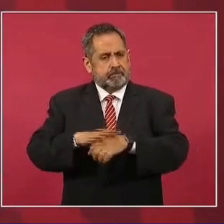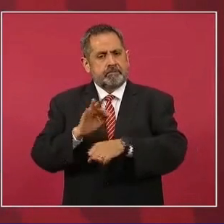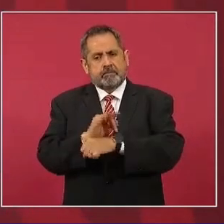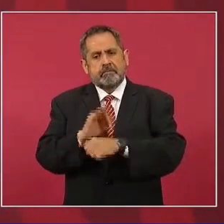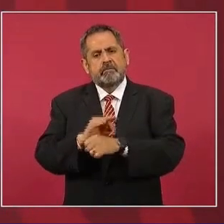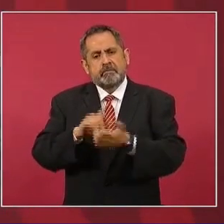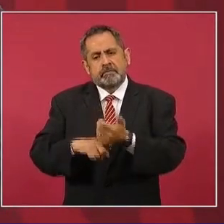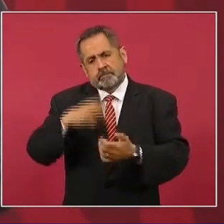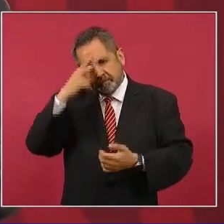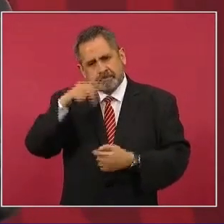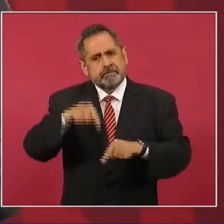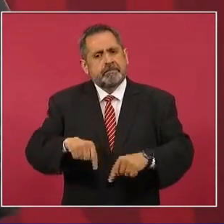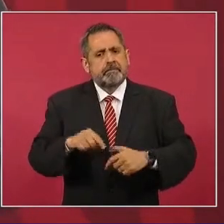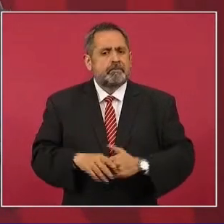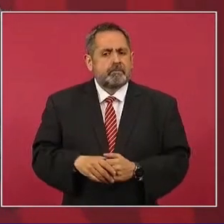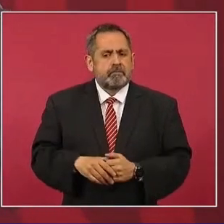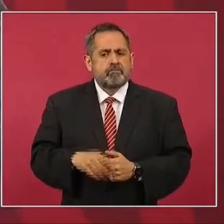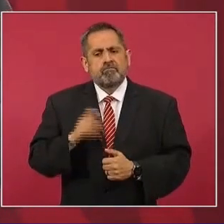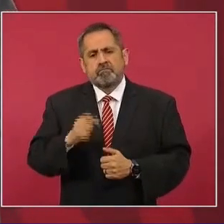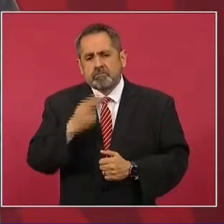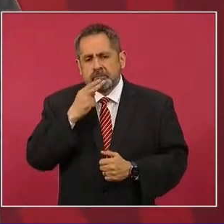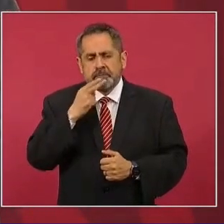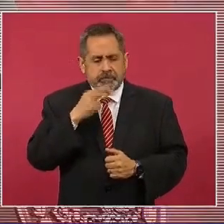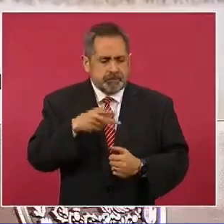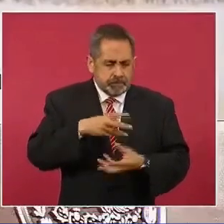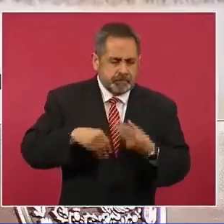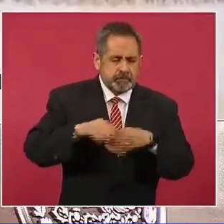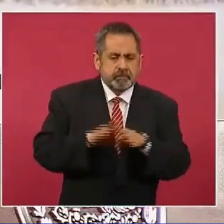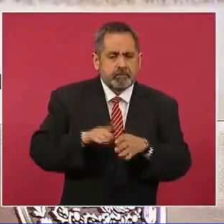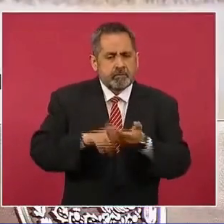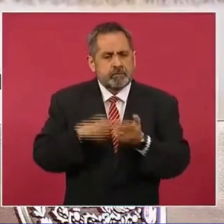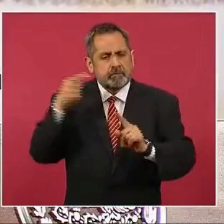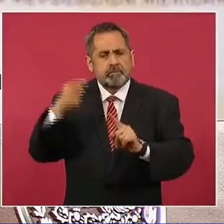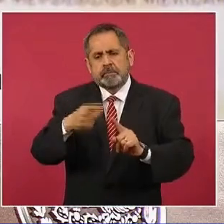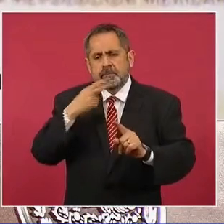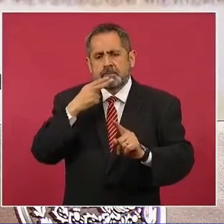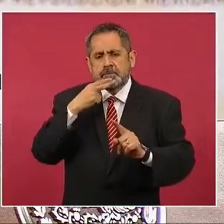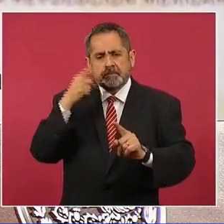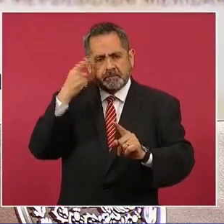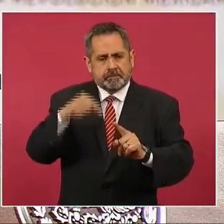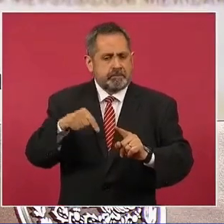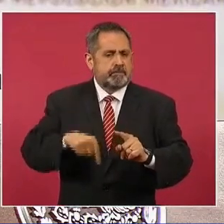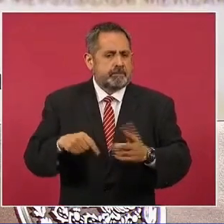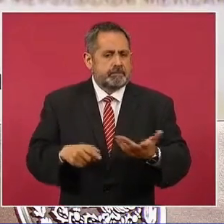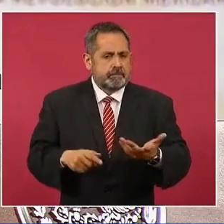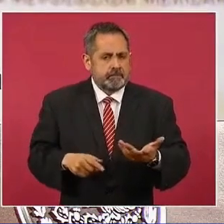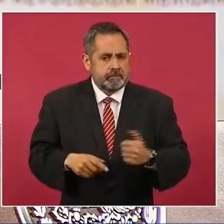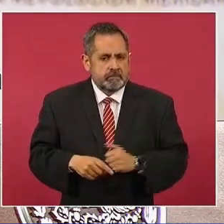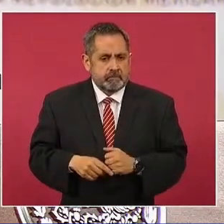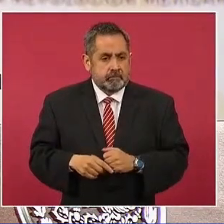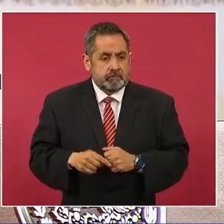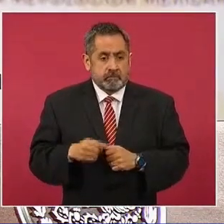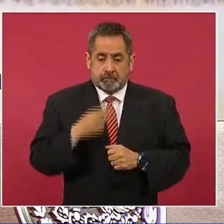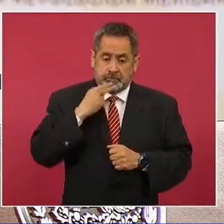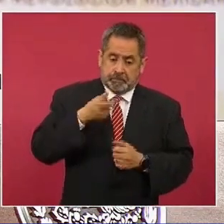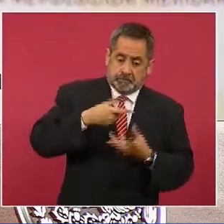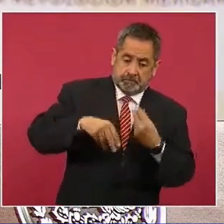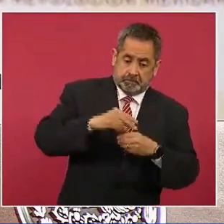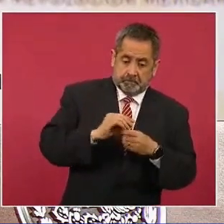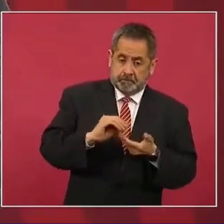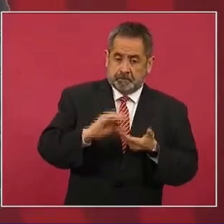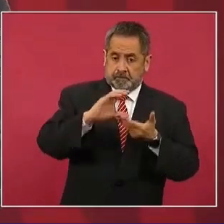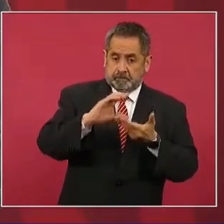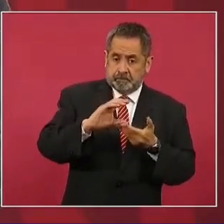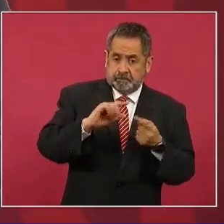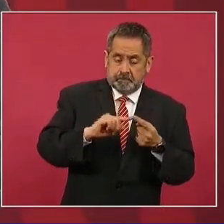garantía de que se reinviertan esas utilidades, que no son pocas las